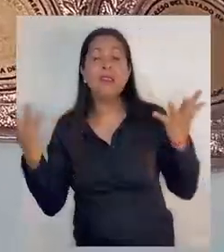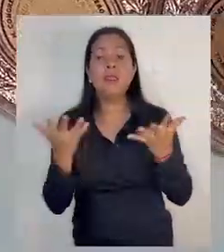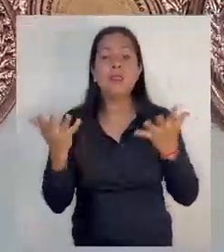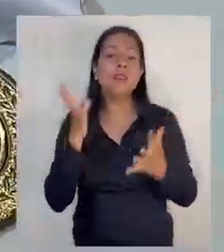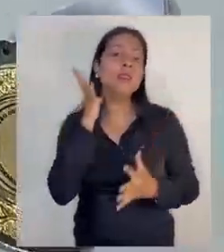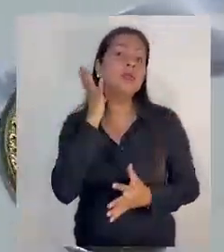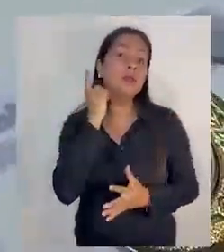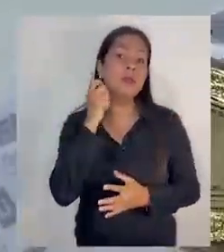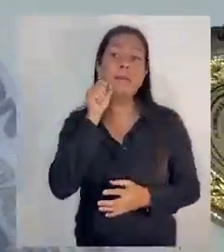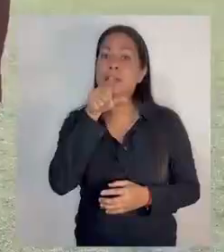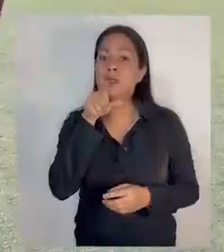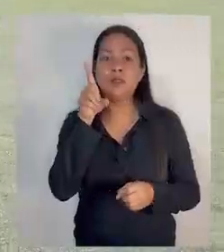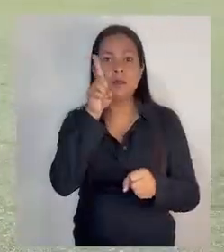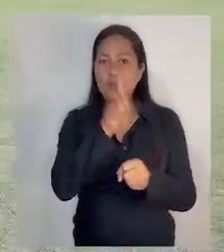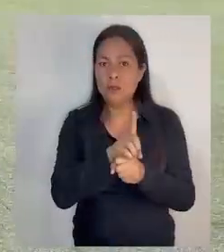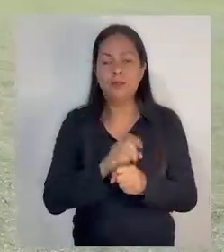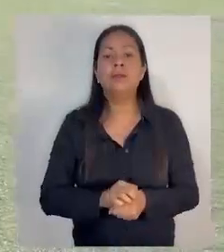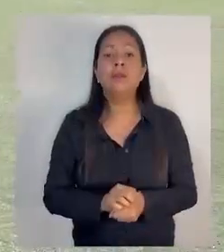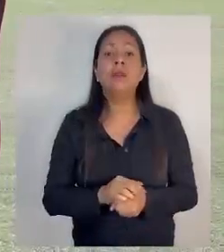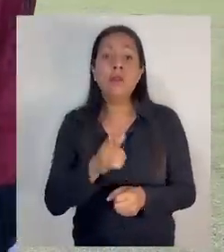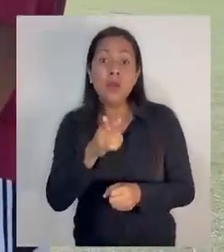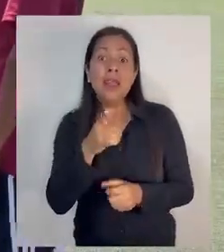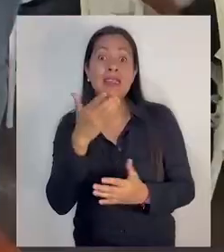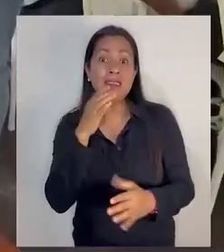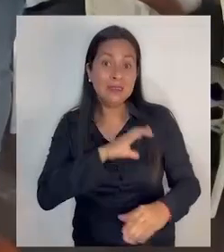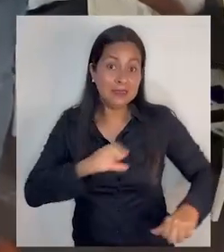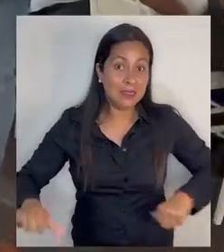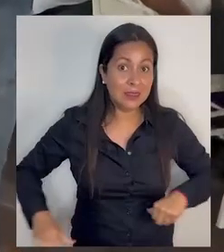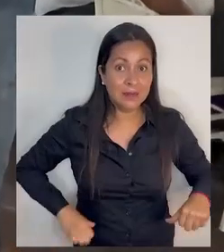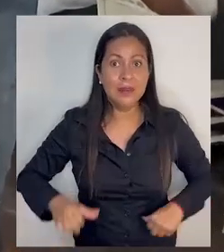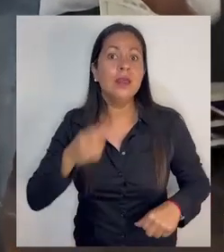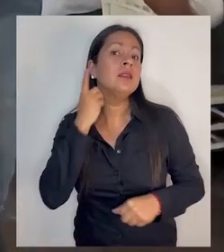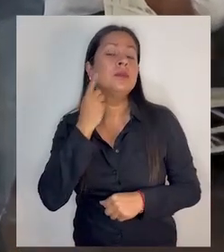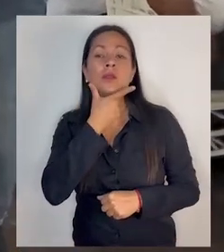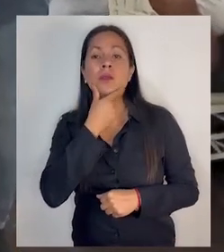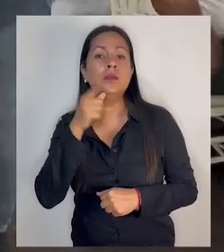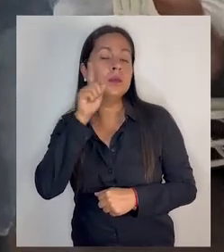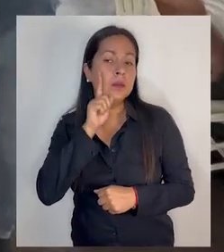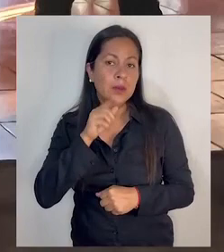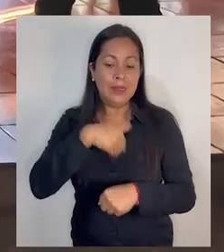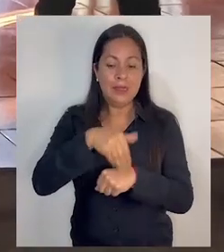realizó con el mismo motivo. Con eventos como este, las diputadas y diputados de la